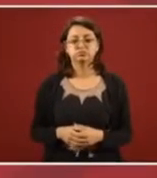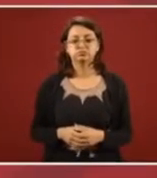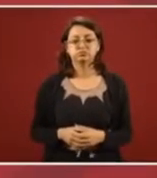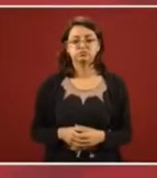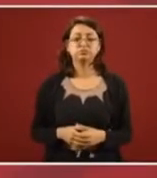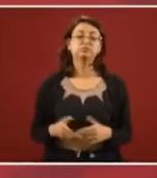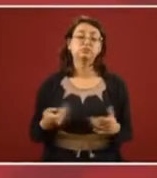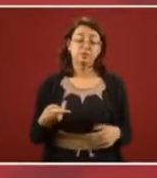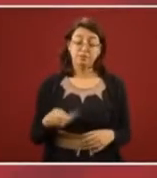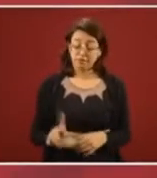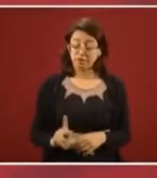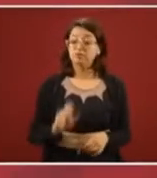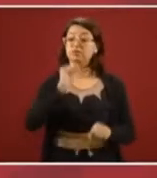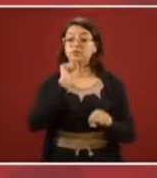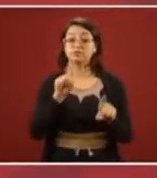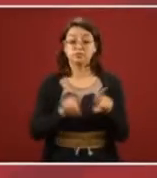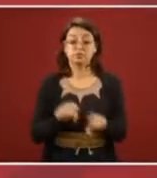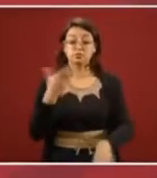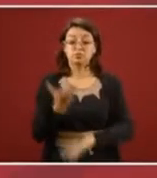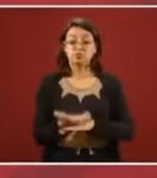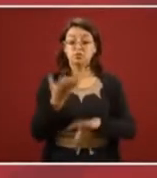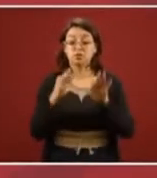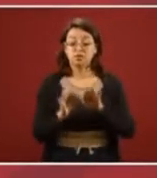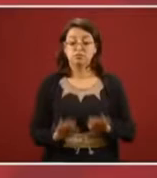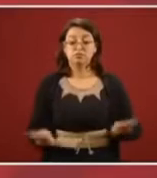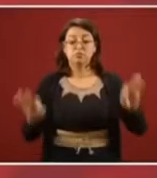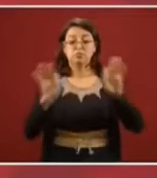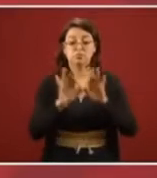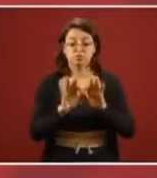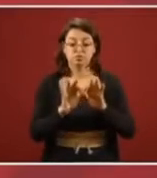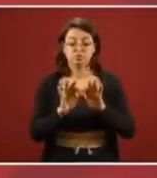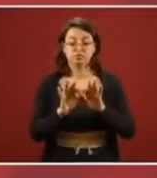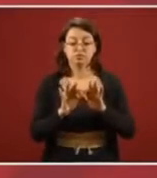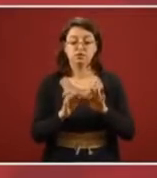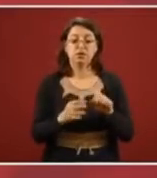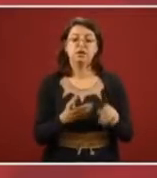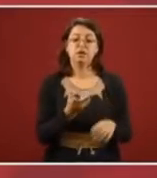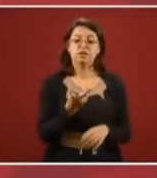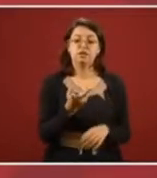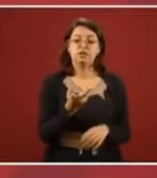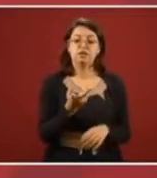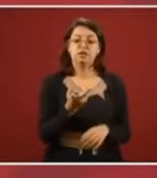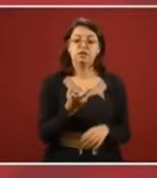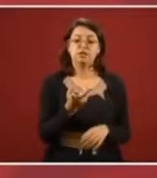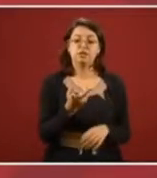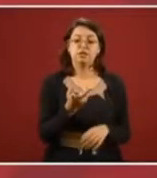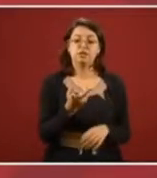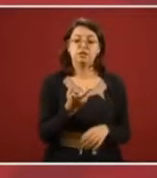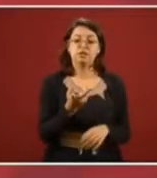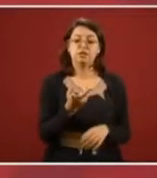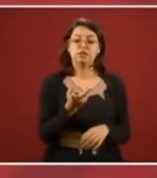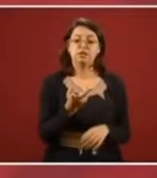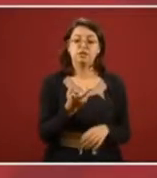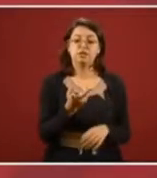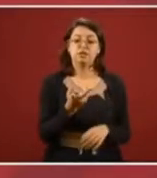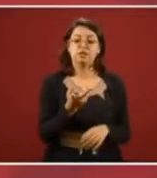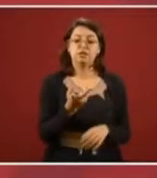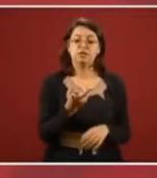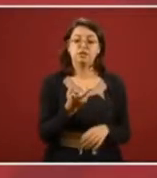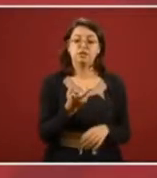la importancia que tienen la televisión de zeeuw y canadienses